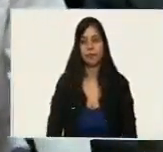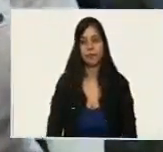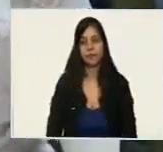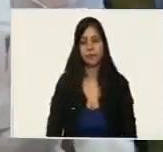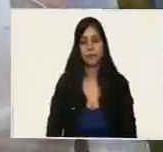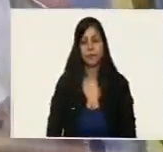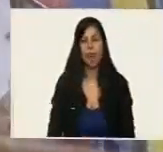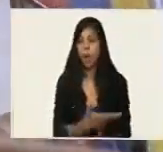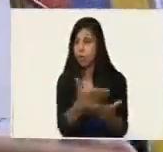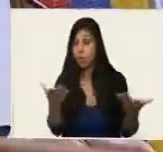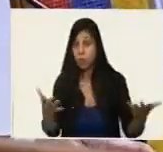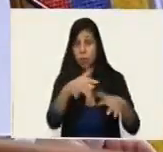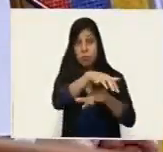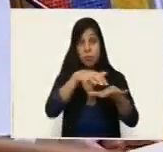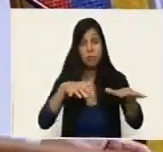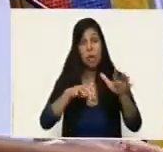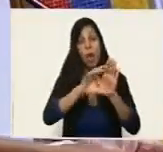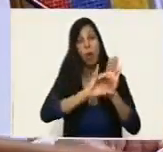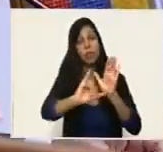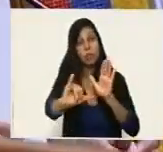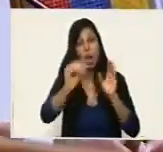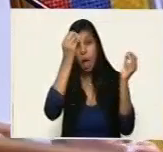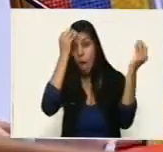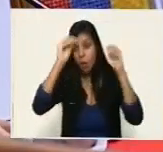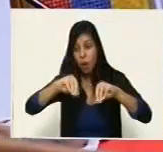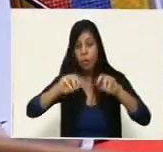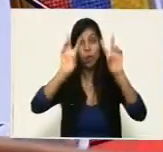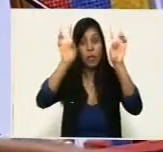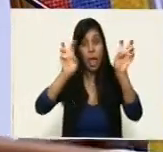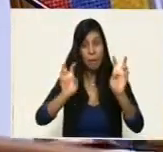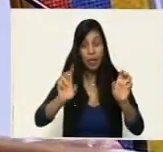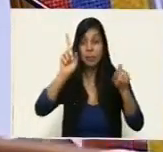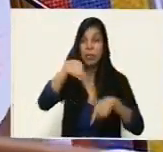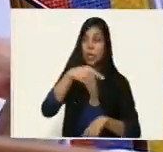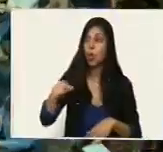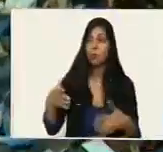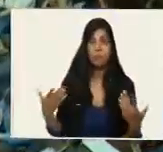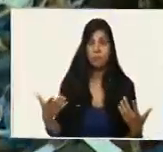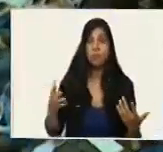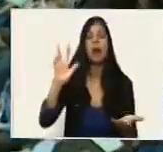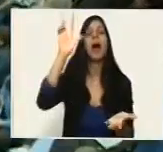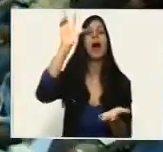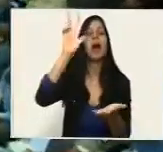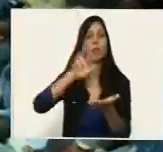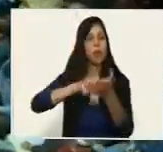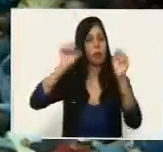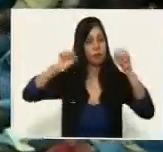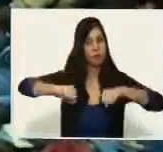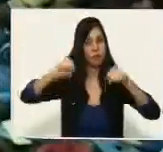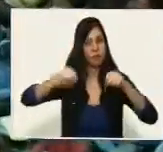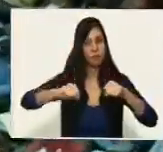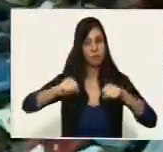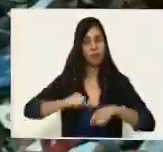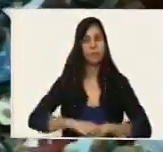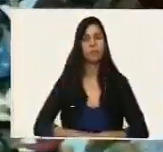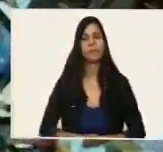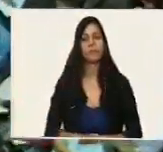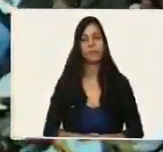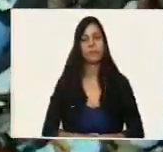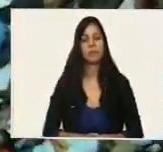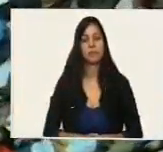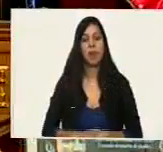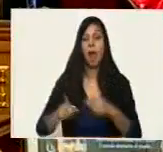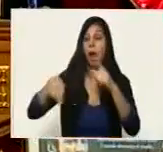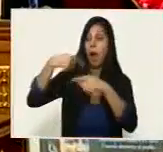Las constituyentes y constituyentes que estén de acuerdo con el orden del día, aprobado. Aprobado. Compañeros, afuera están